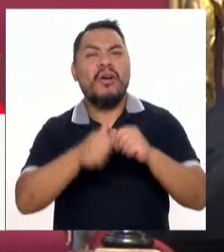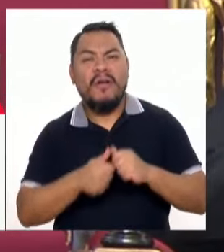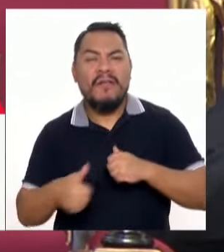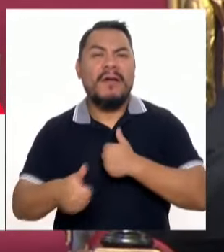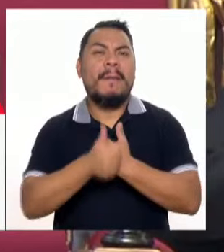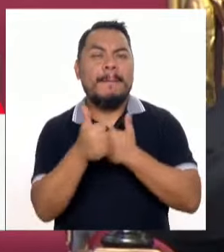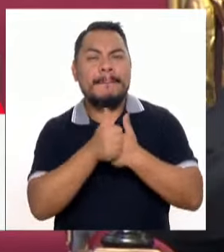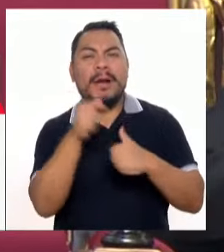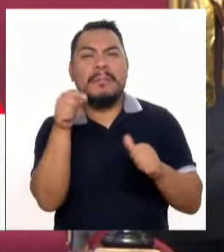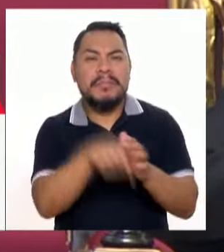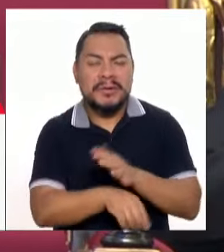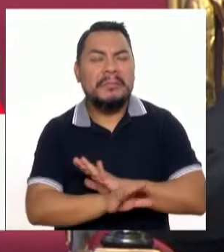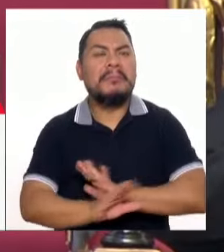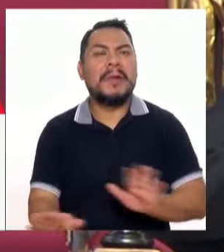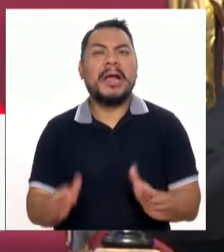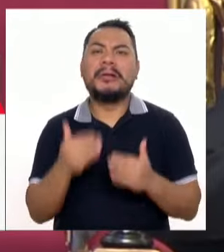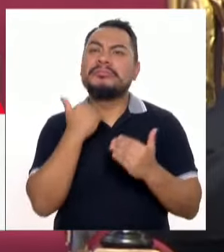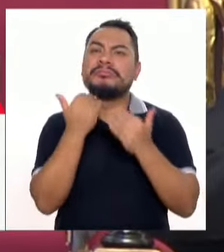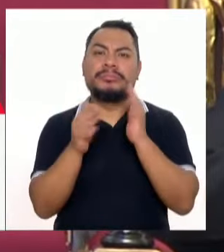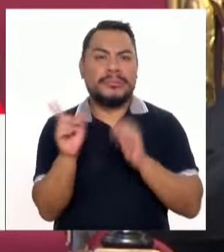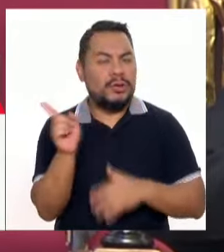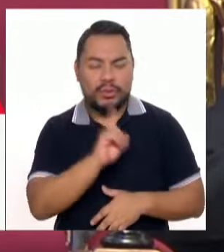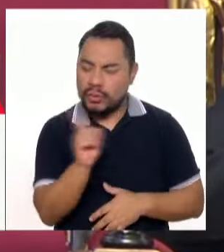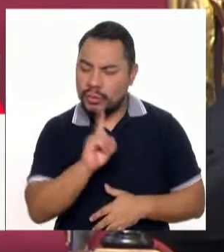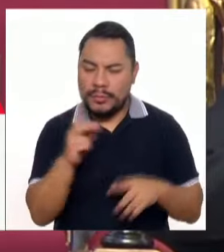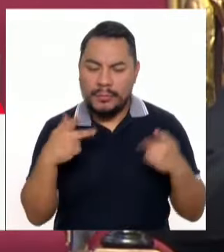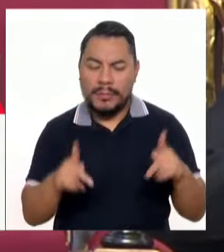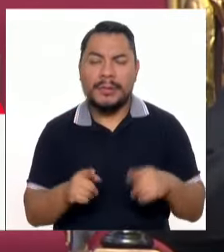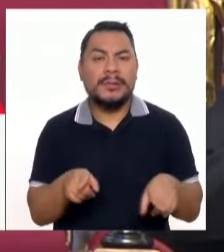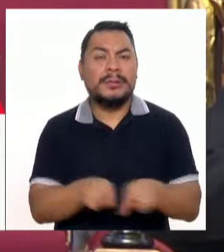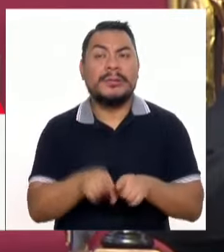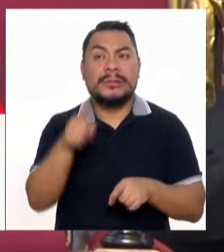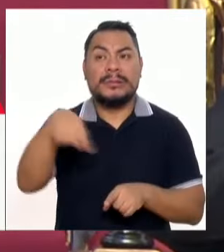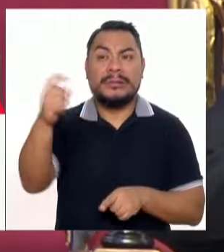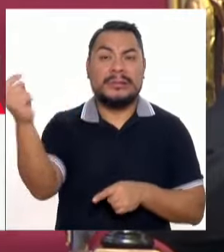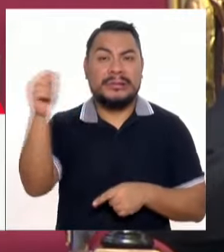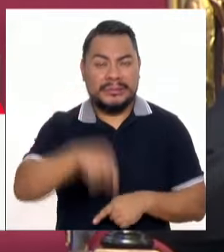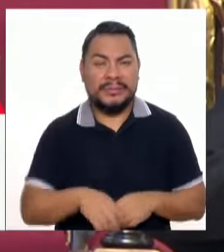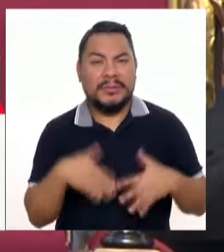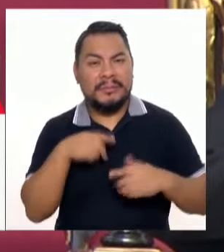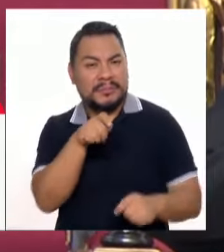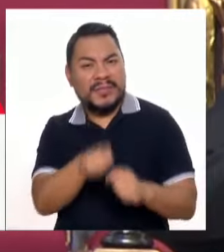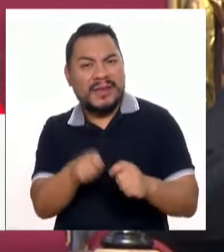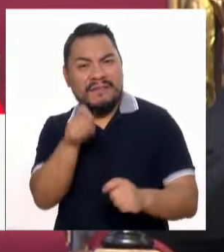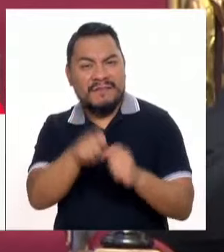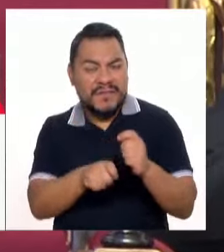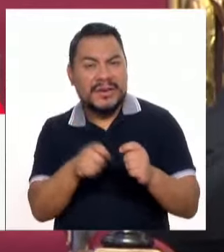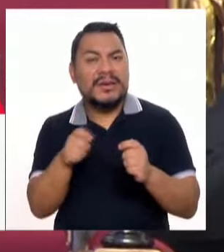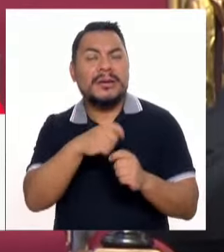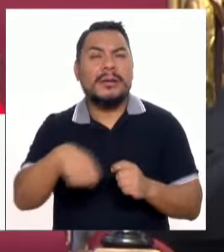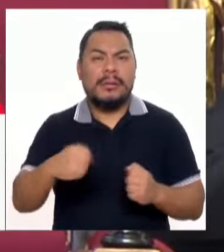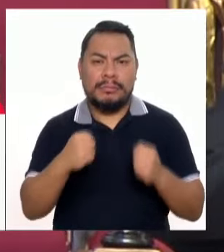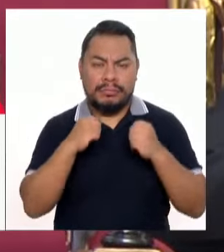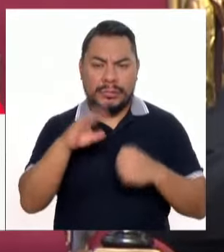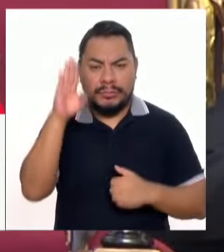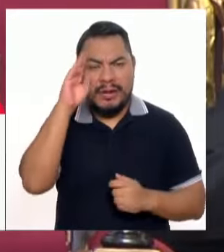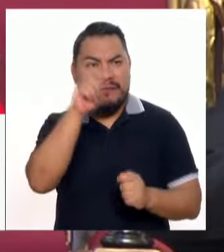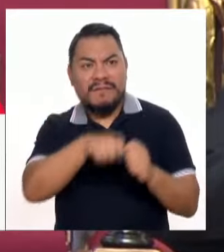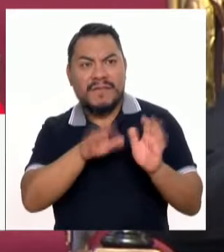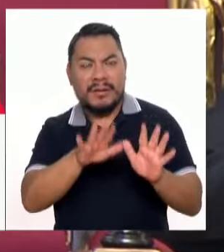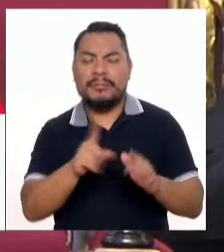fechorías. Tampoco permitiremos que tengan la osadía y se atrevan a amenazar a nuestros valientes